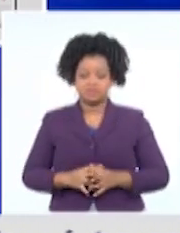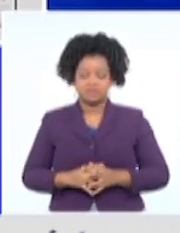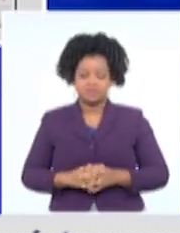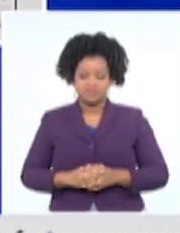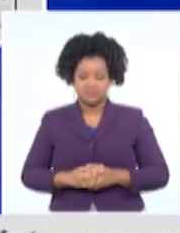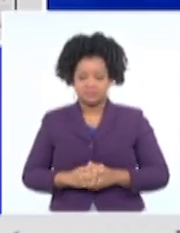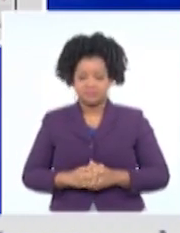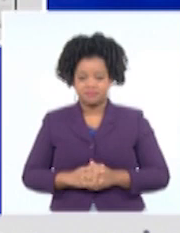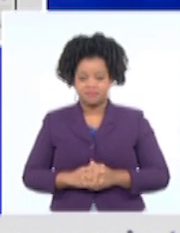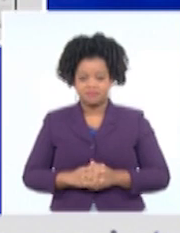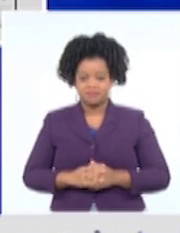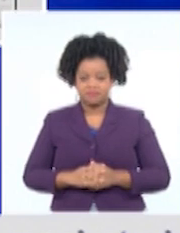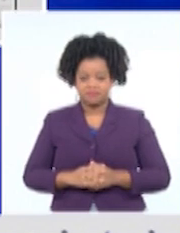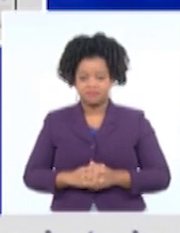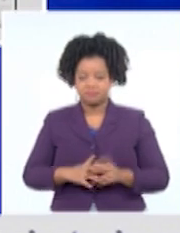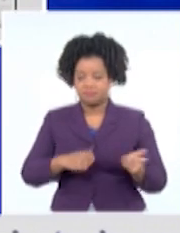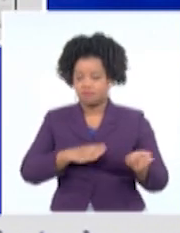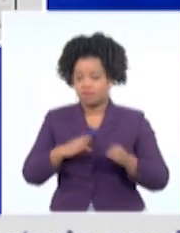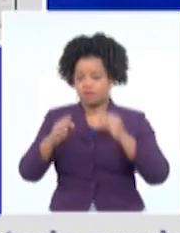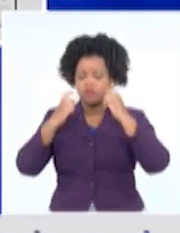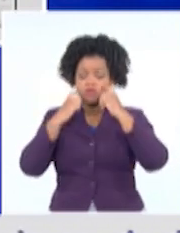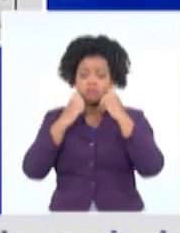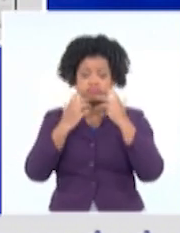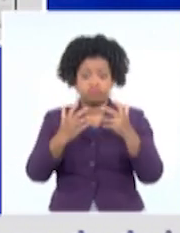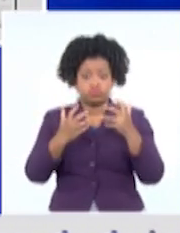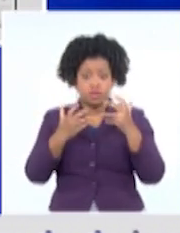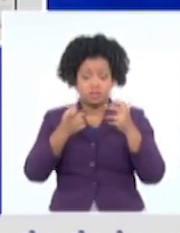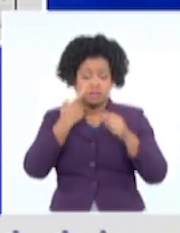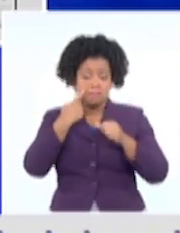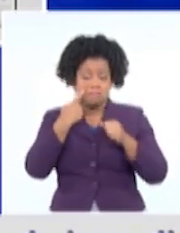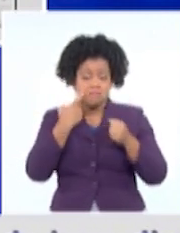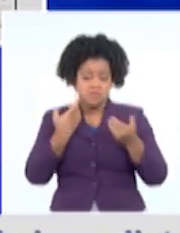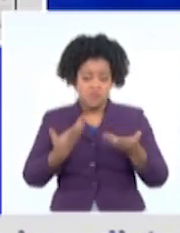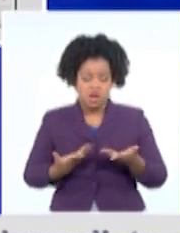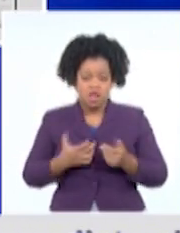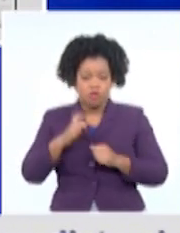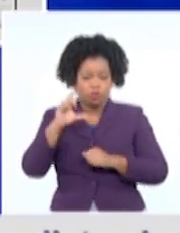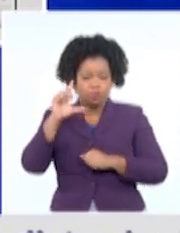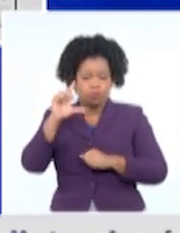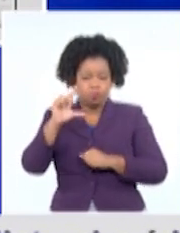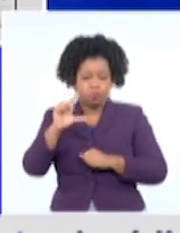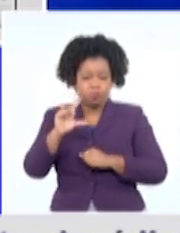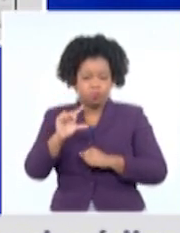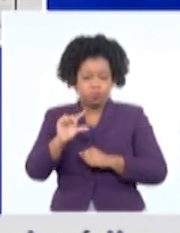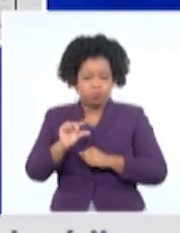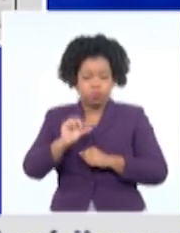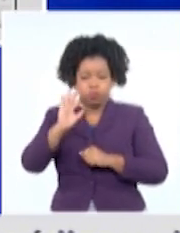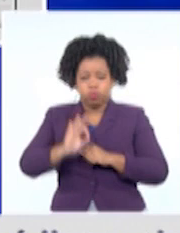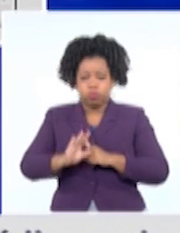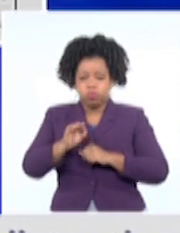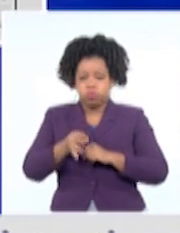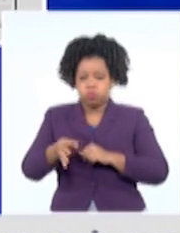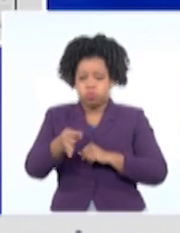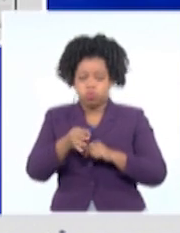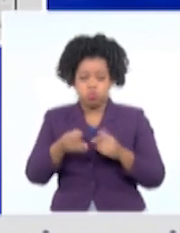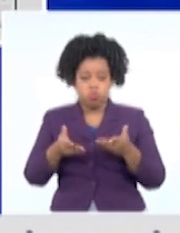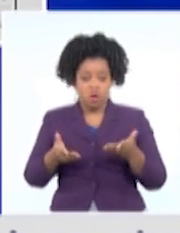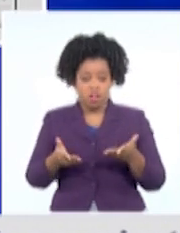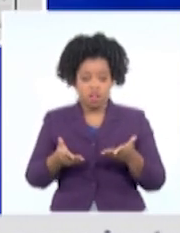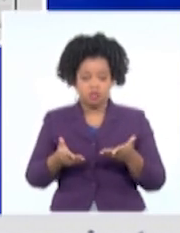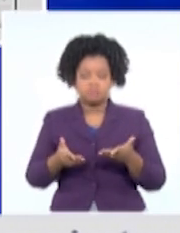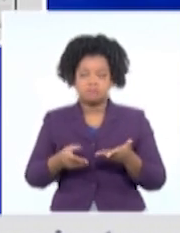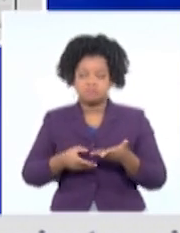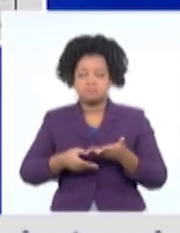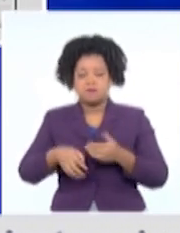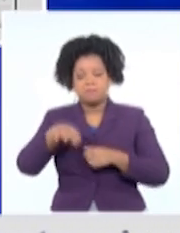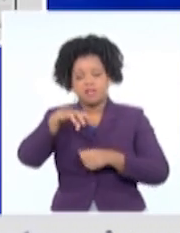Y es importante ver que el de menor incidencia, tasa de incidencia, pues el municipio cabecera,